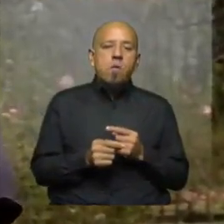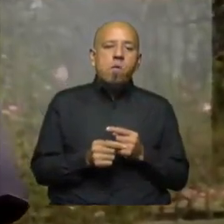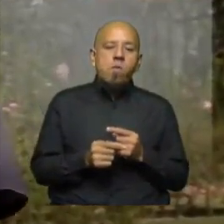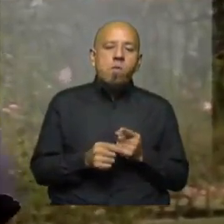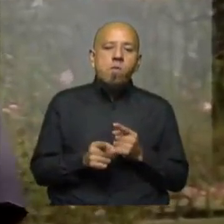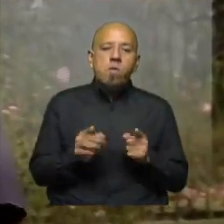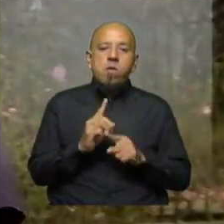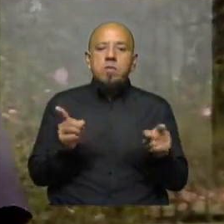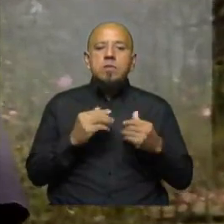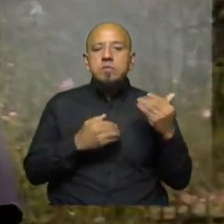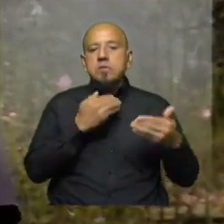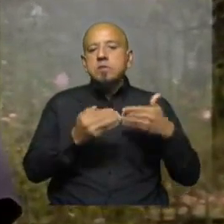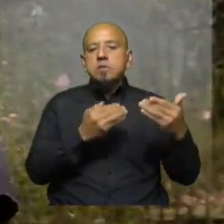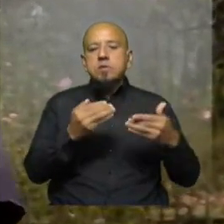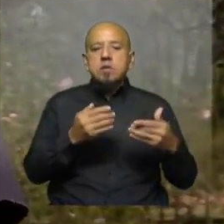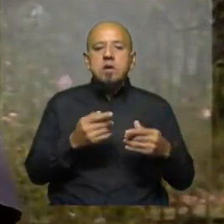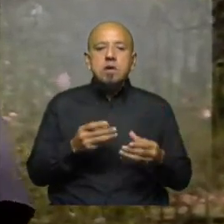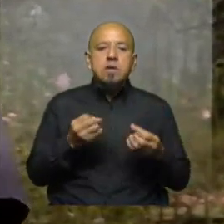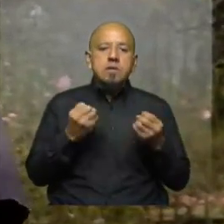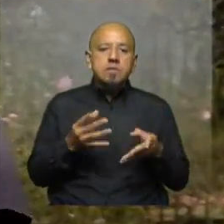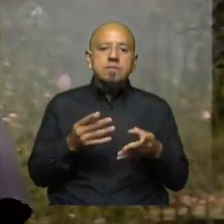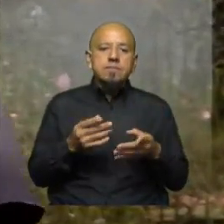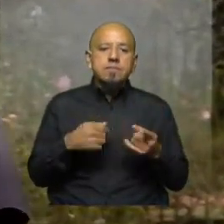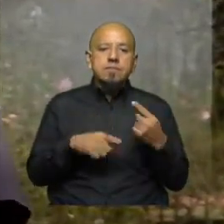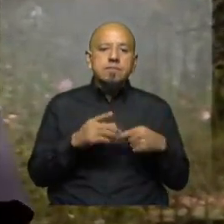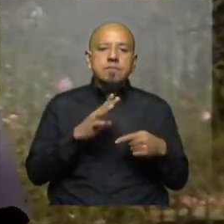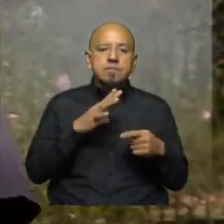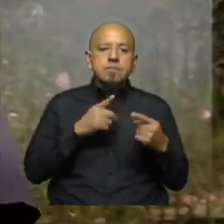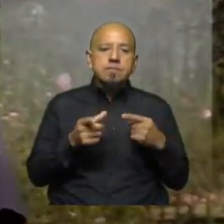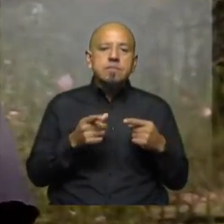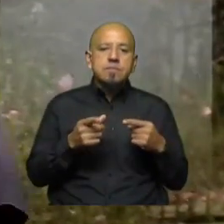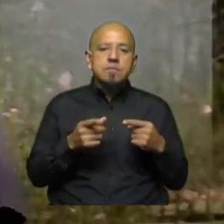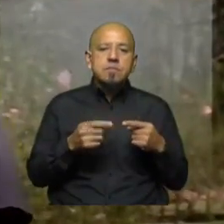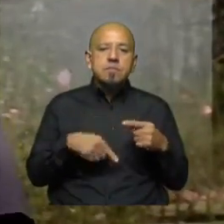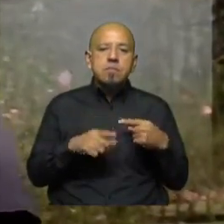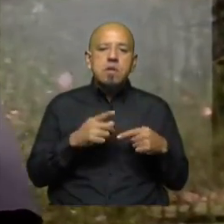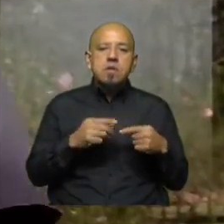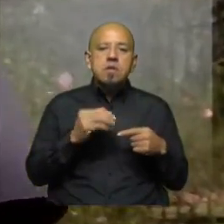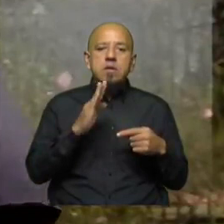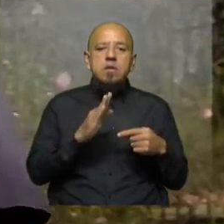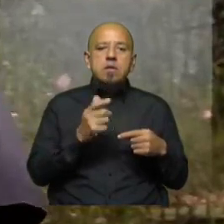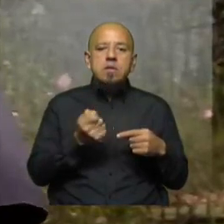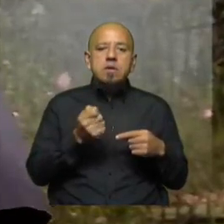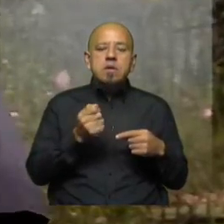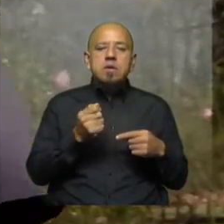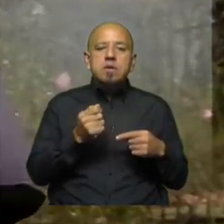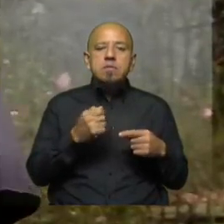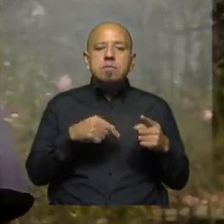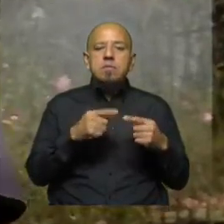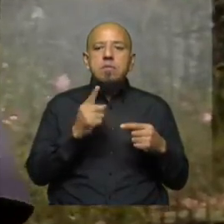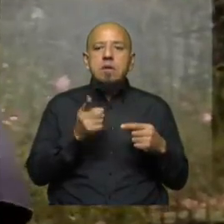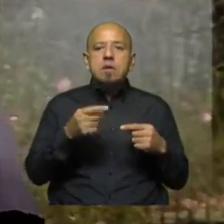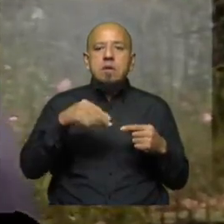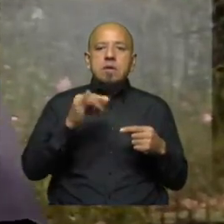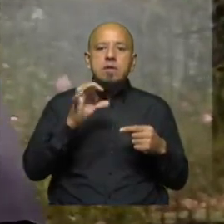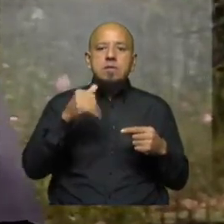No evolucionó mucho ese significado justamente por lo que tenía que ver con sus antecedentes con el paganismo. Después, por ejemplo, las